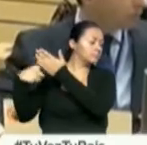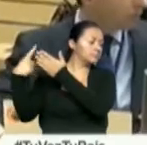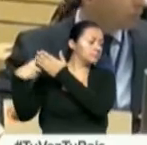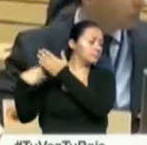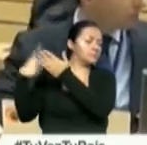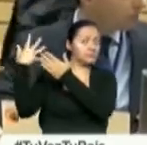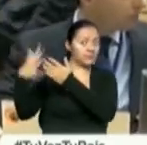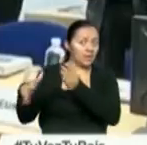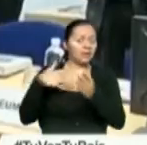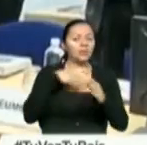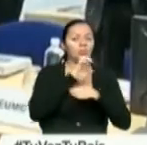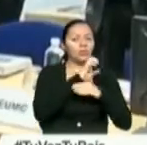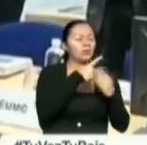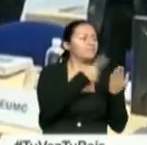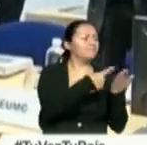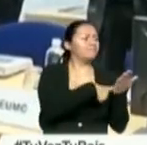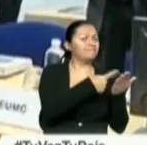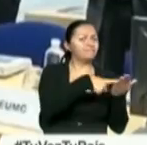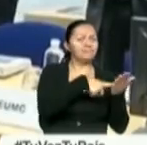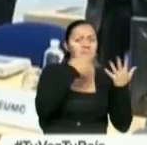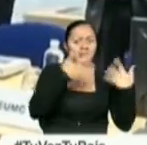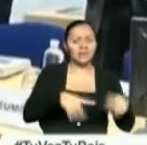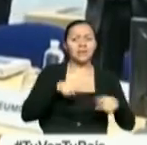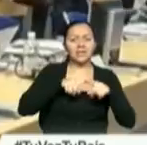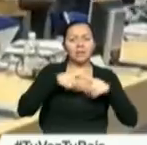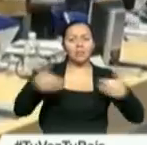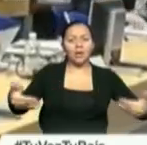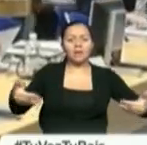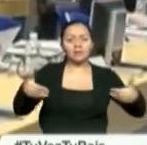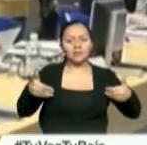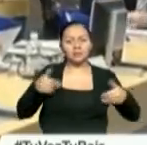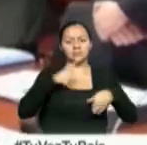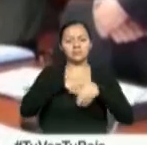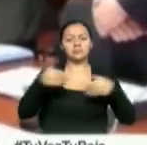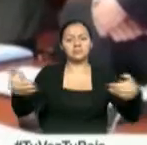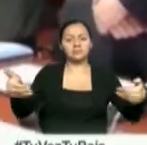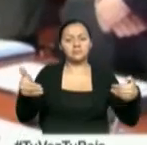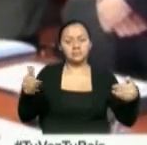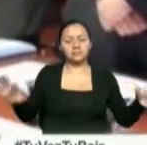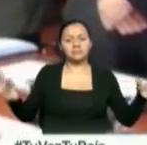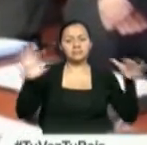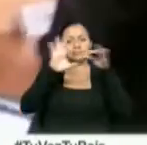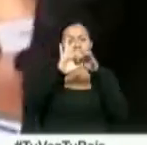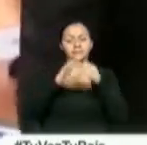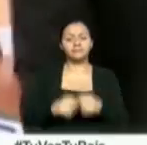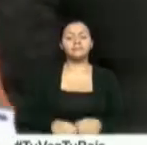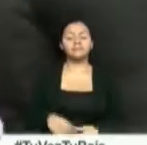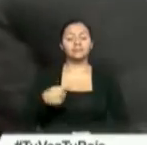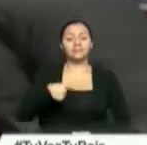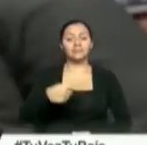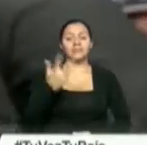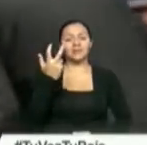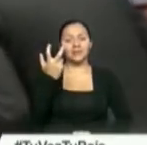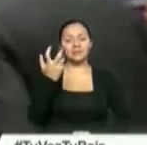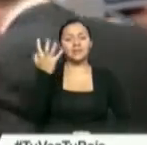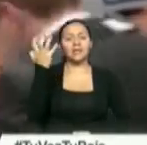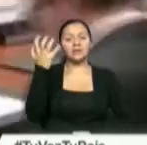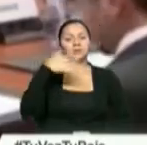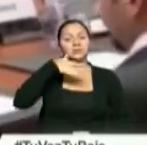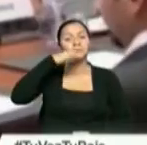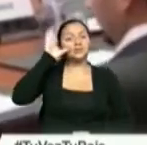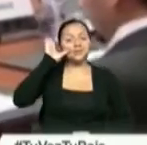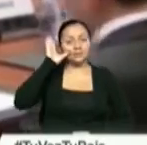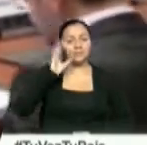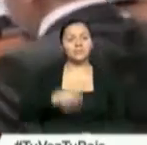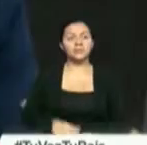para ratificar la adhesión del ecuador al acuerdo comercial con el bloque europeo para el 13 y 14 de diciembre